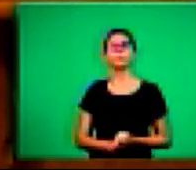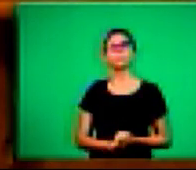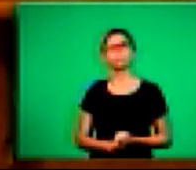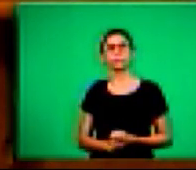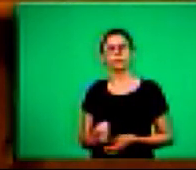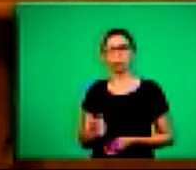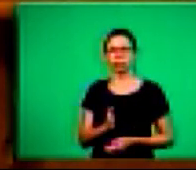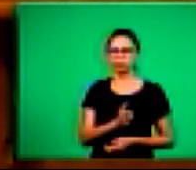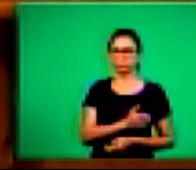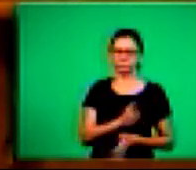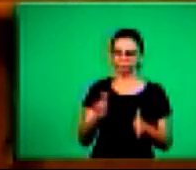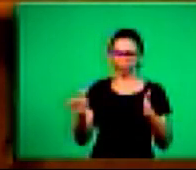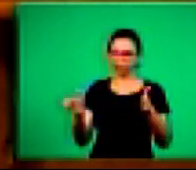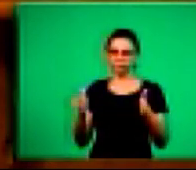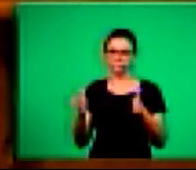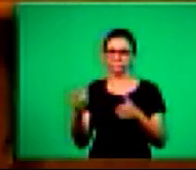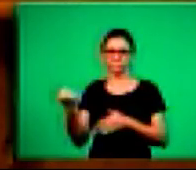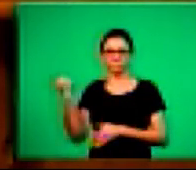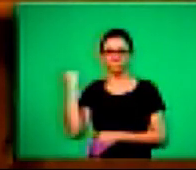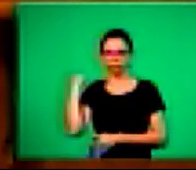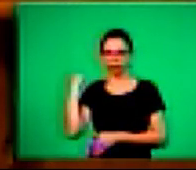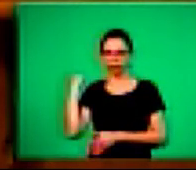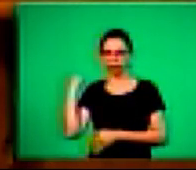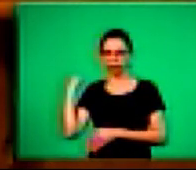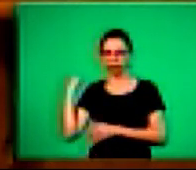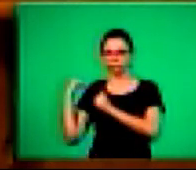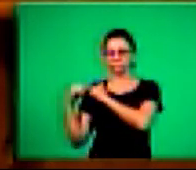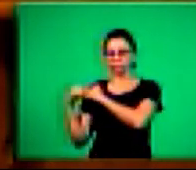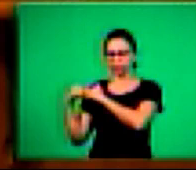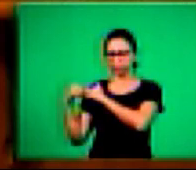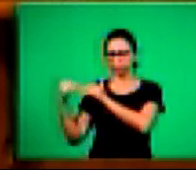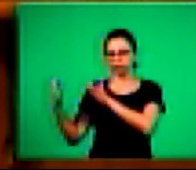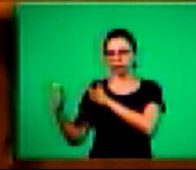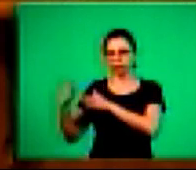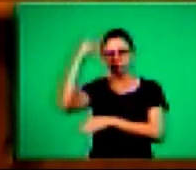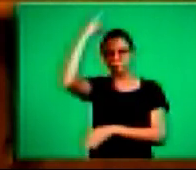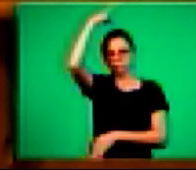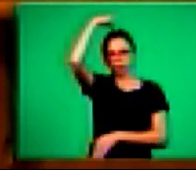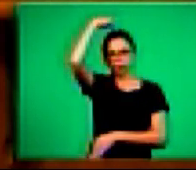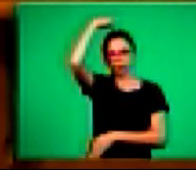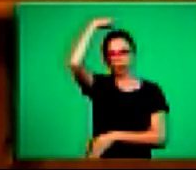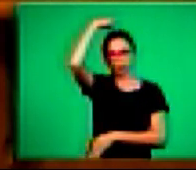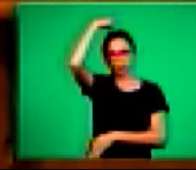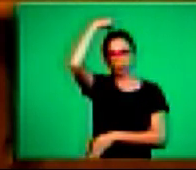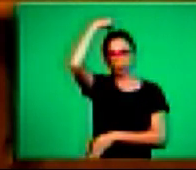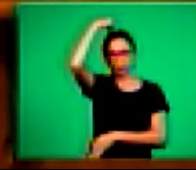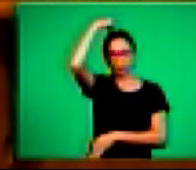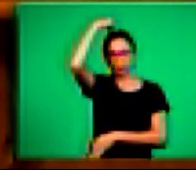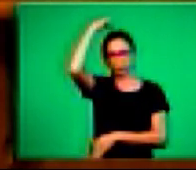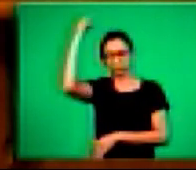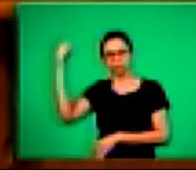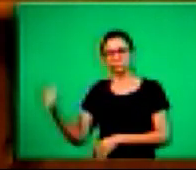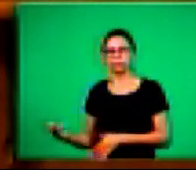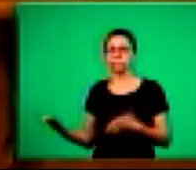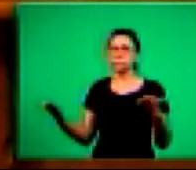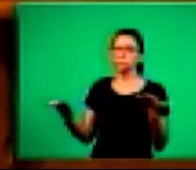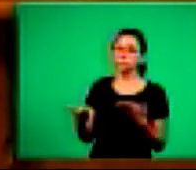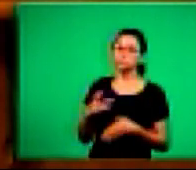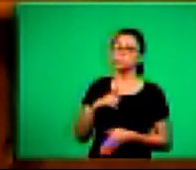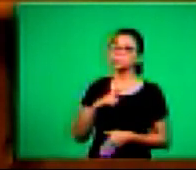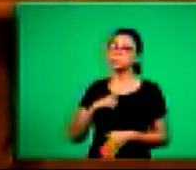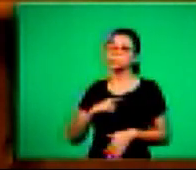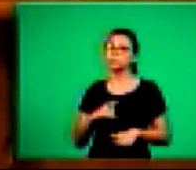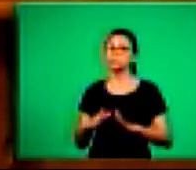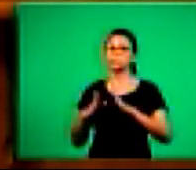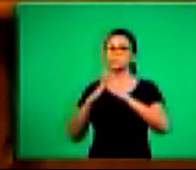en este periodo a partir del pentecostés hoy que tenemos tenemos una iglesia